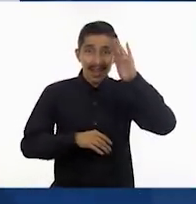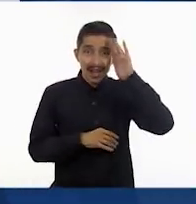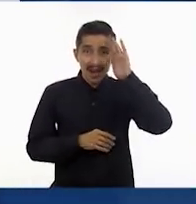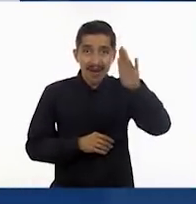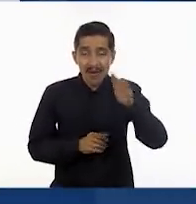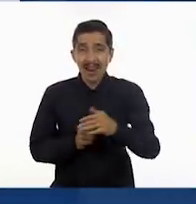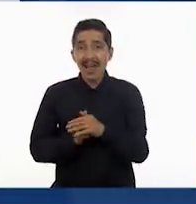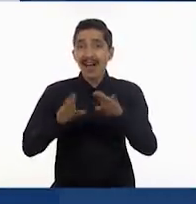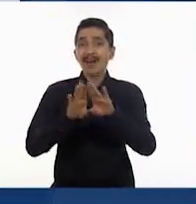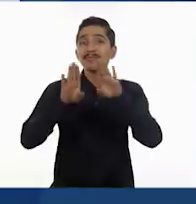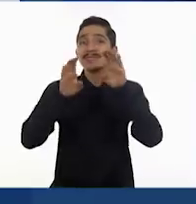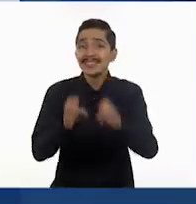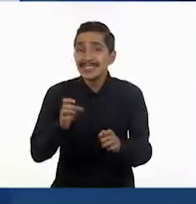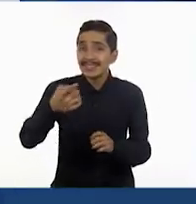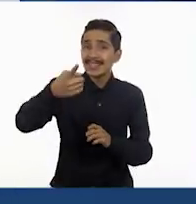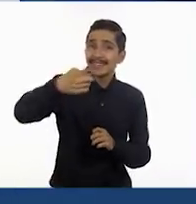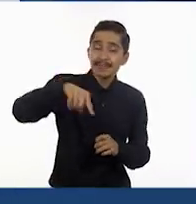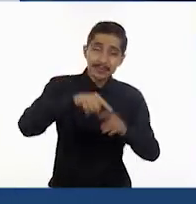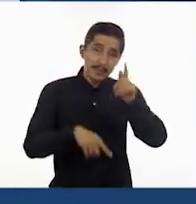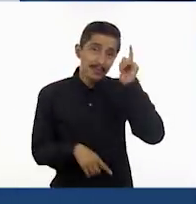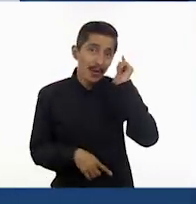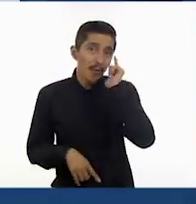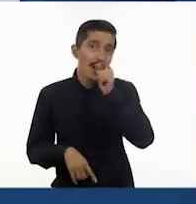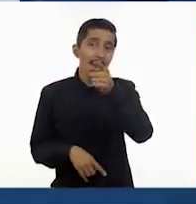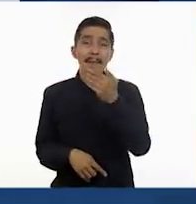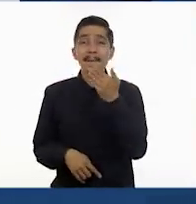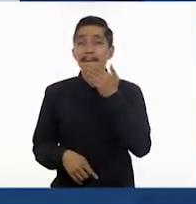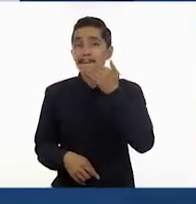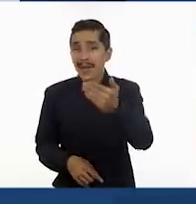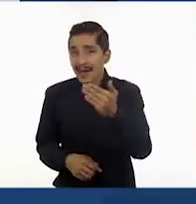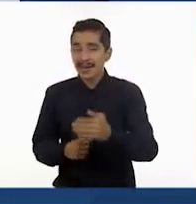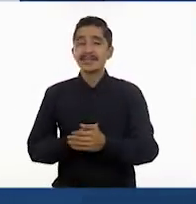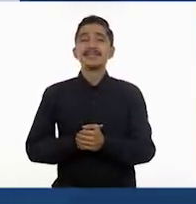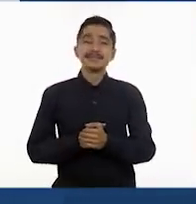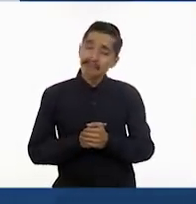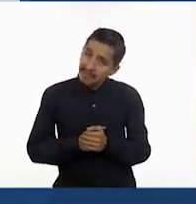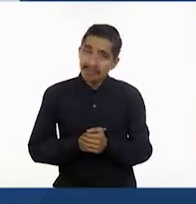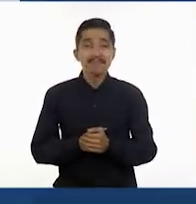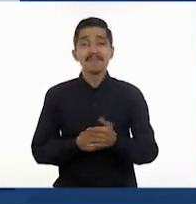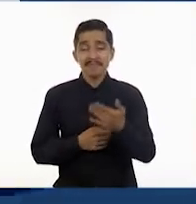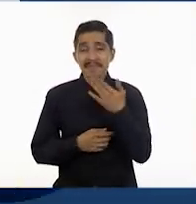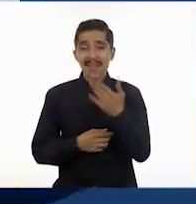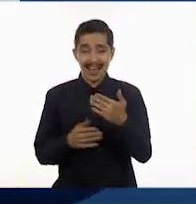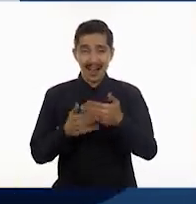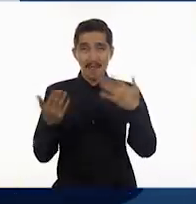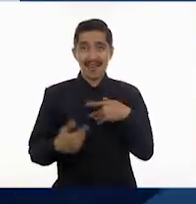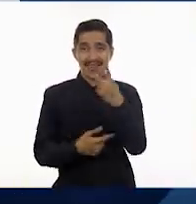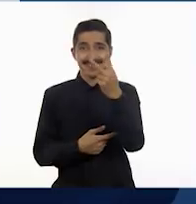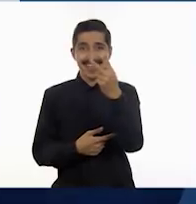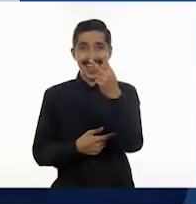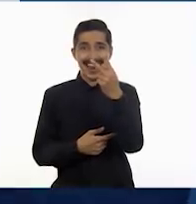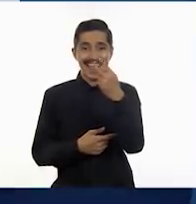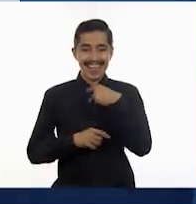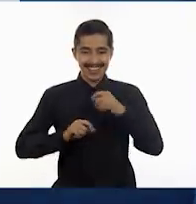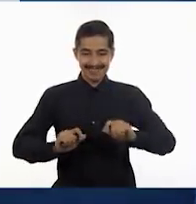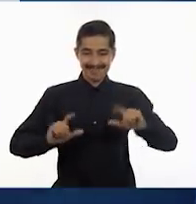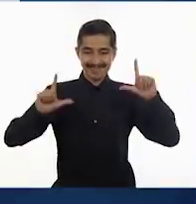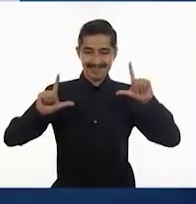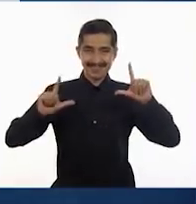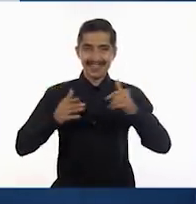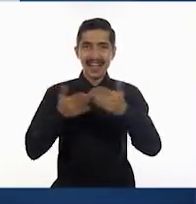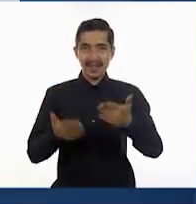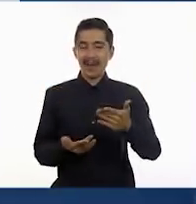¡Hola! ¿Cómo están? Espero que muy bien. ¡Qué bueno que salgo en la tele! Así los puedo